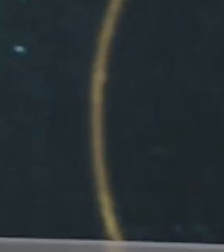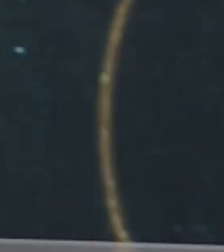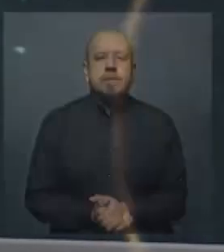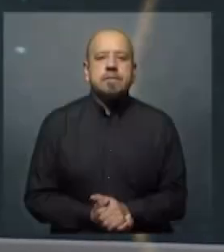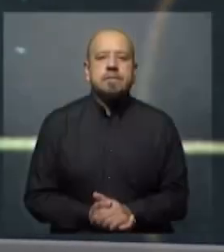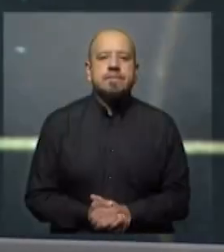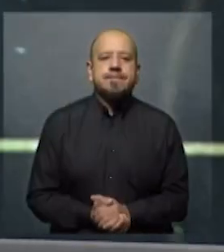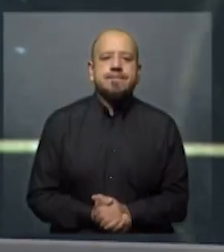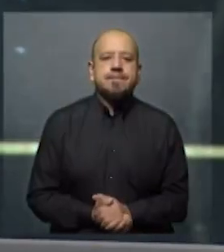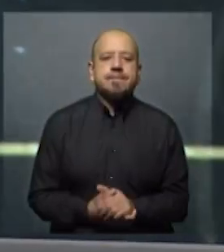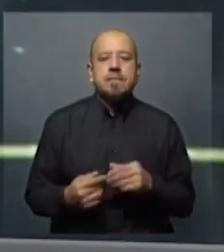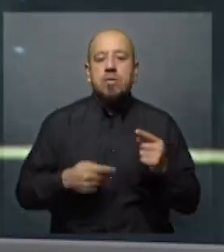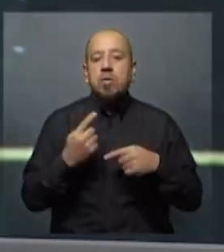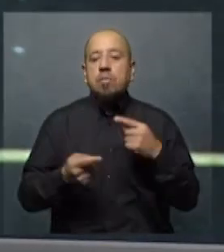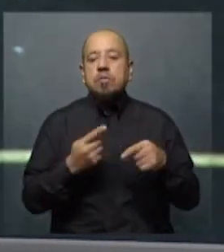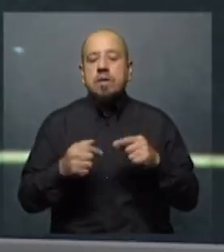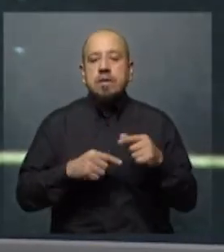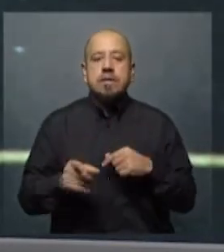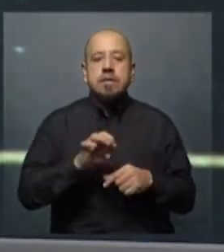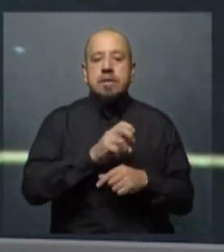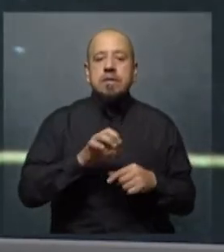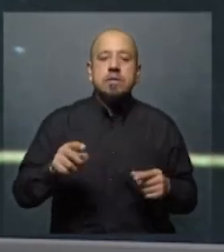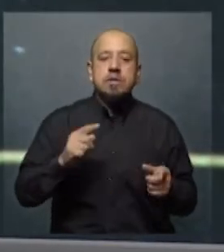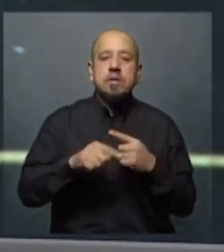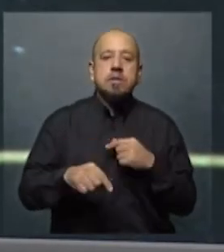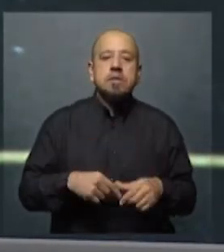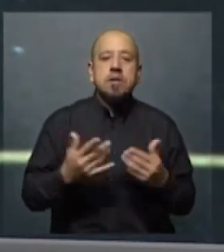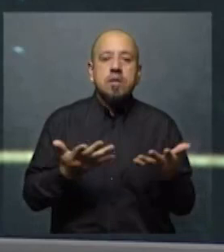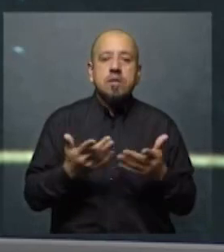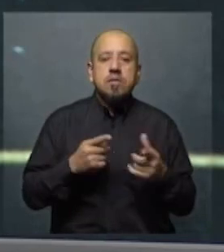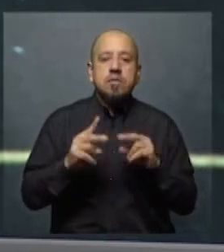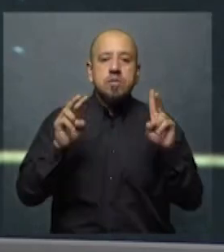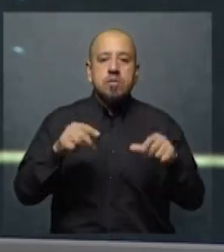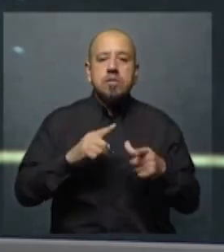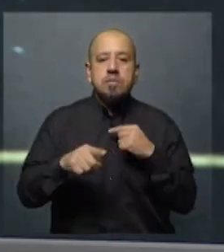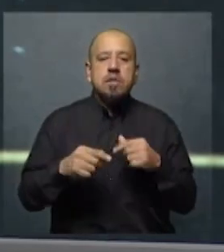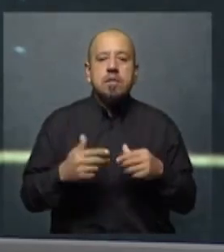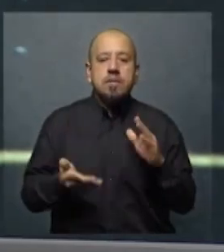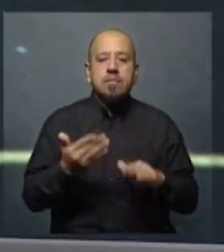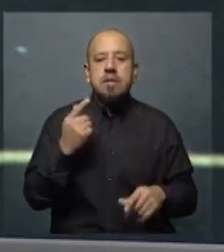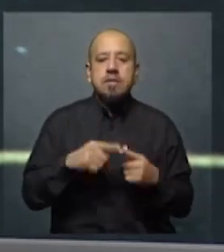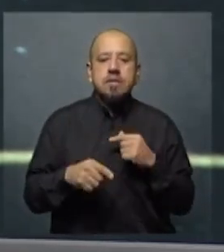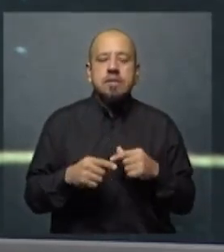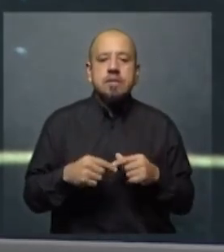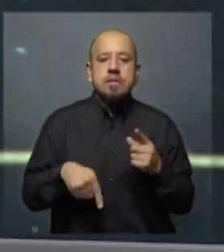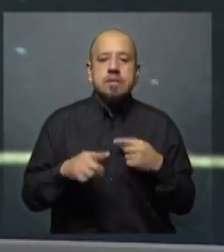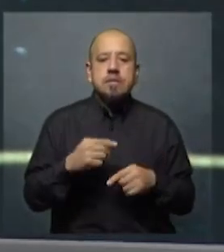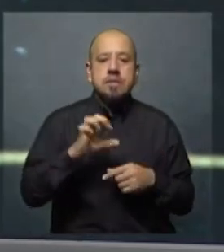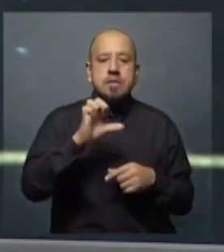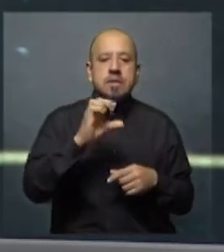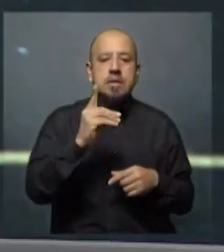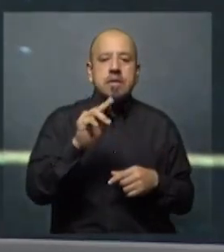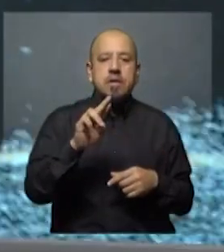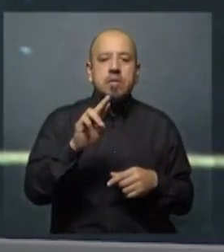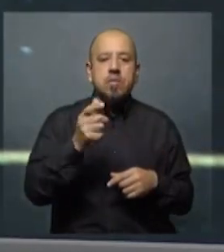28 minutos pasan de las 9 y en este segundo bloque nos vamos a meter con una cuestión más fermental de baferrereira de la mano de Eduardo